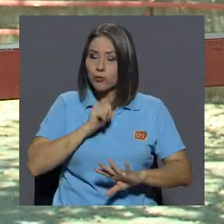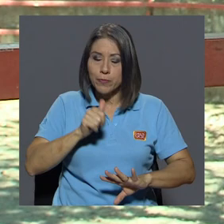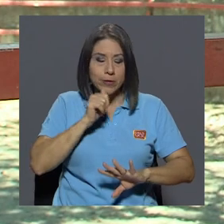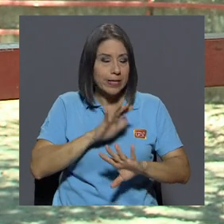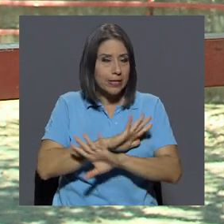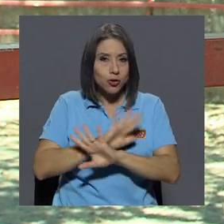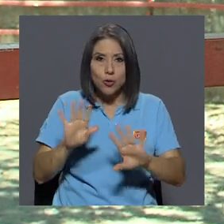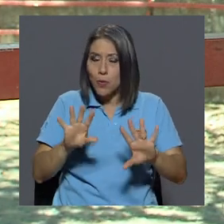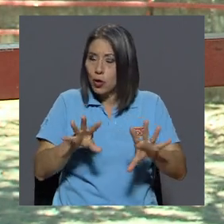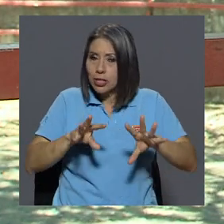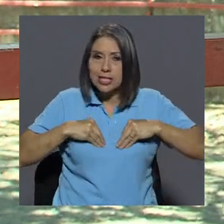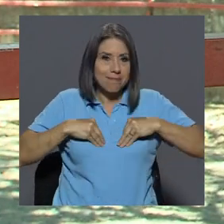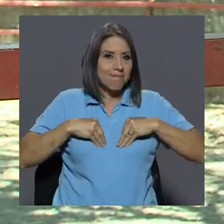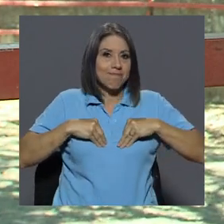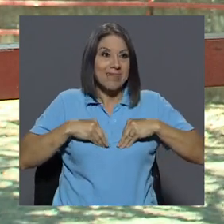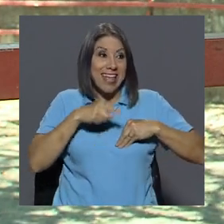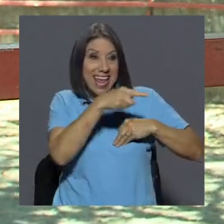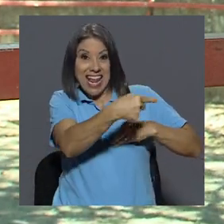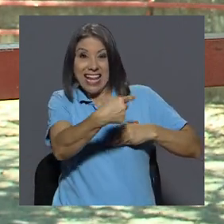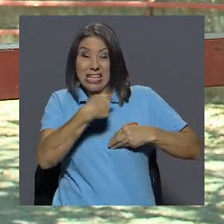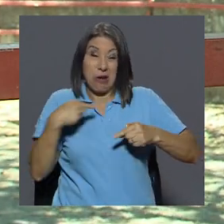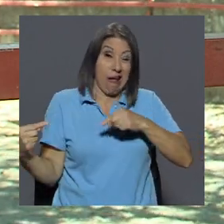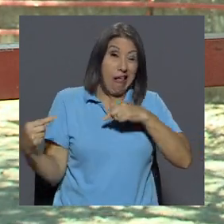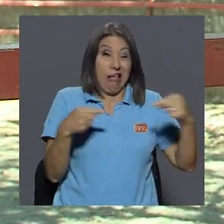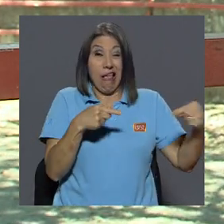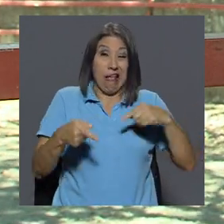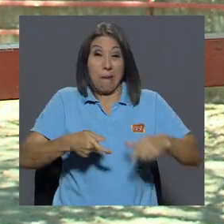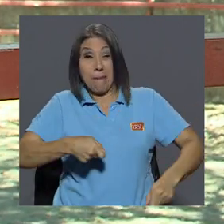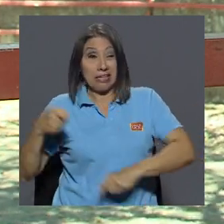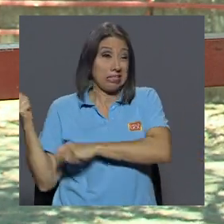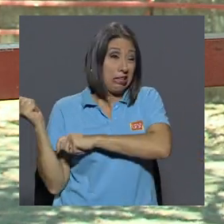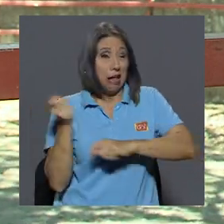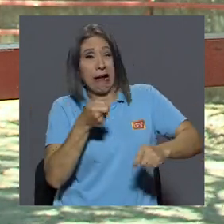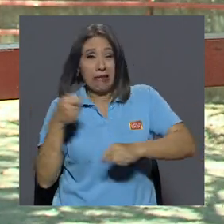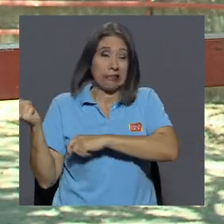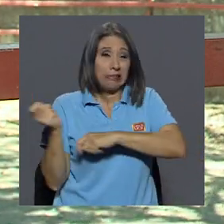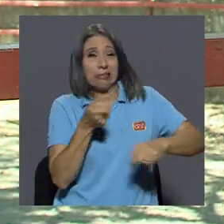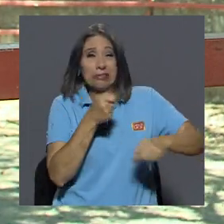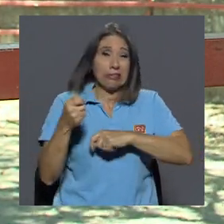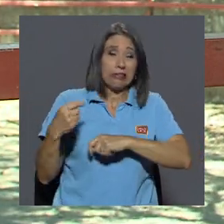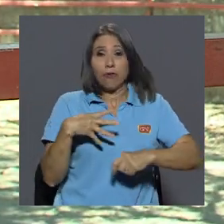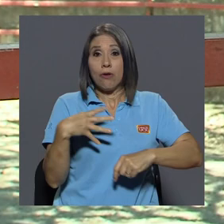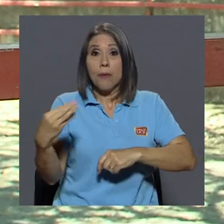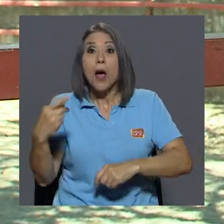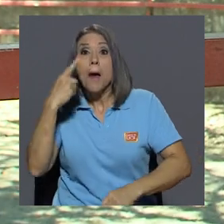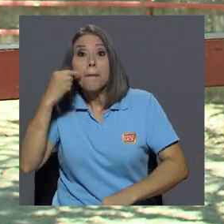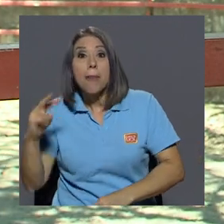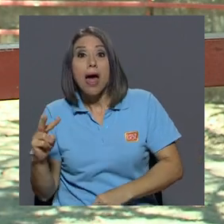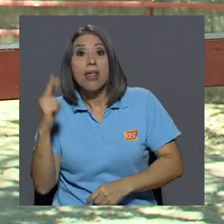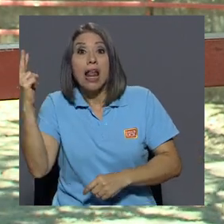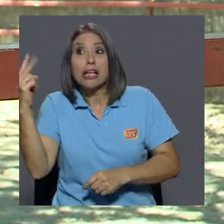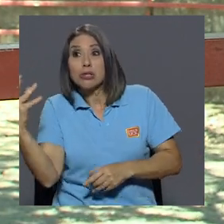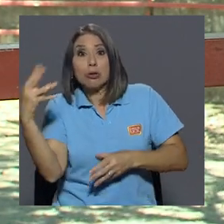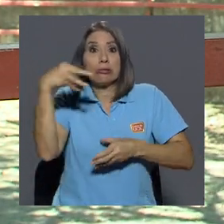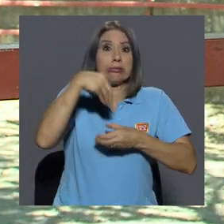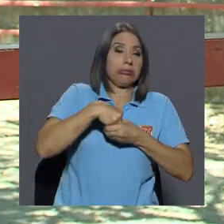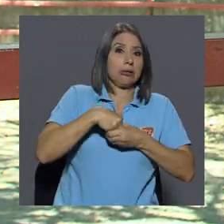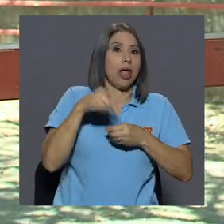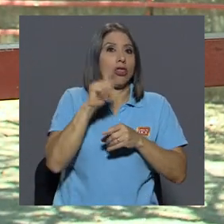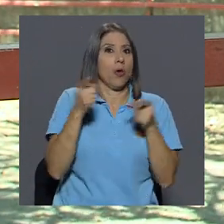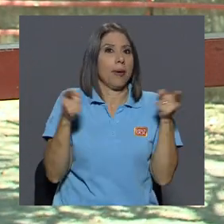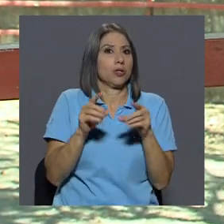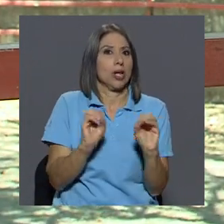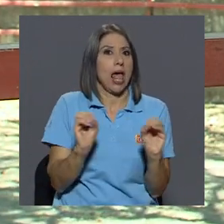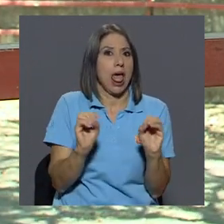No soporté. Y sacamos el machete y nos tiramos afuera. Y mi padrastro se metió y no pasó a más. Y